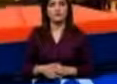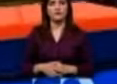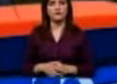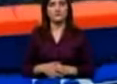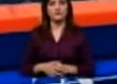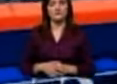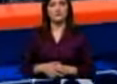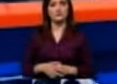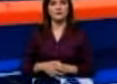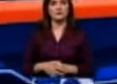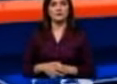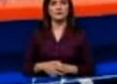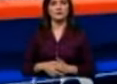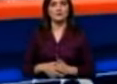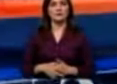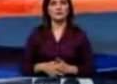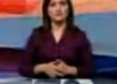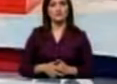horas.